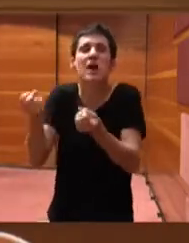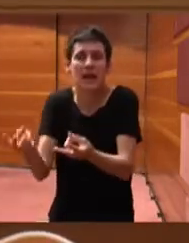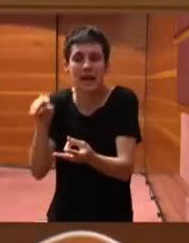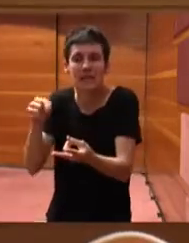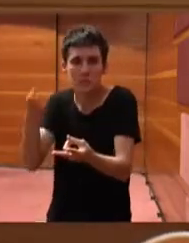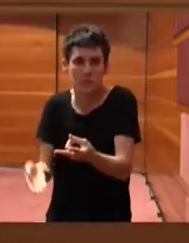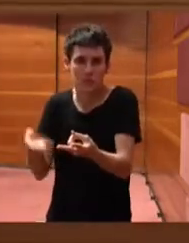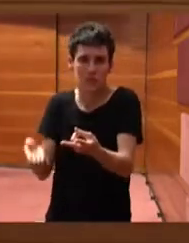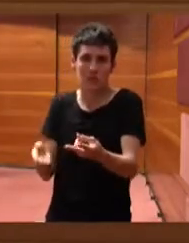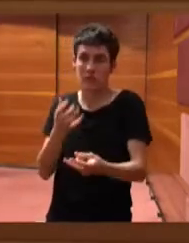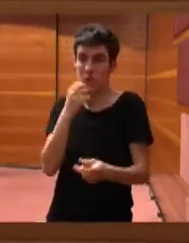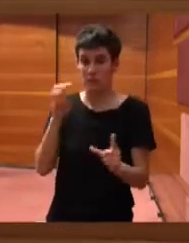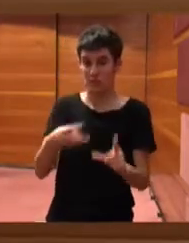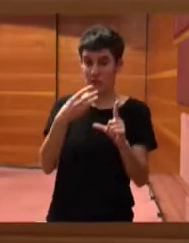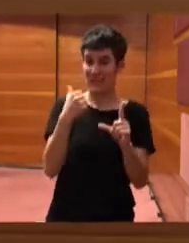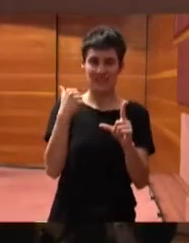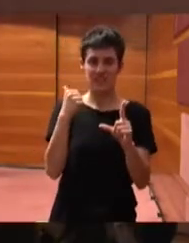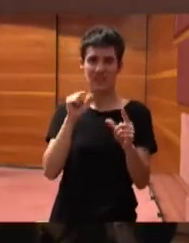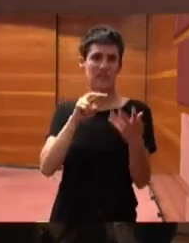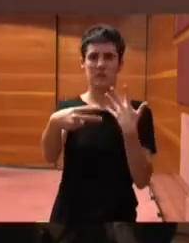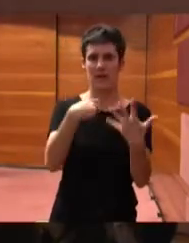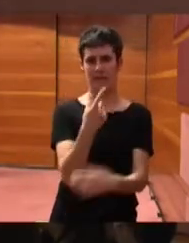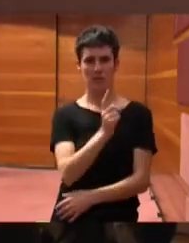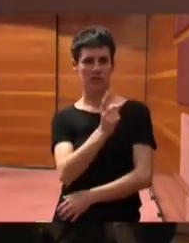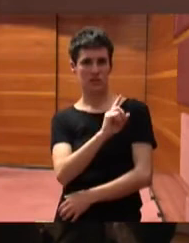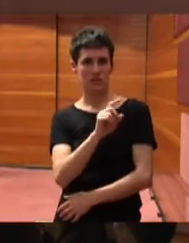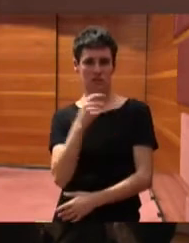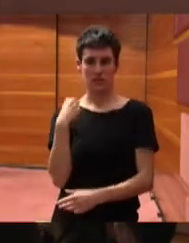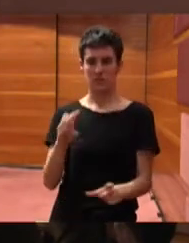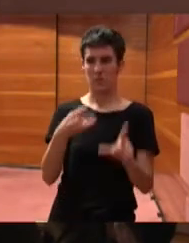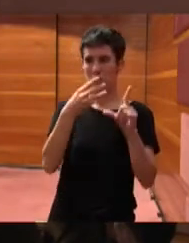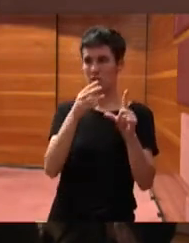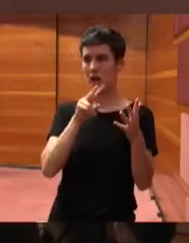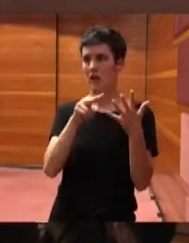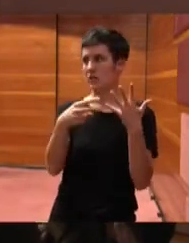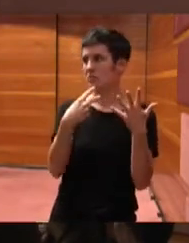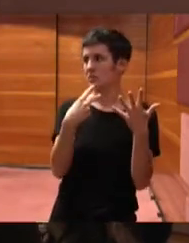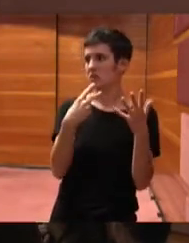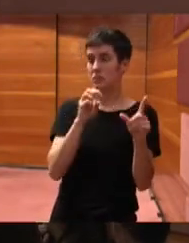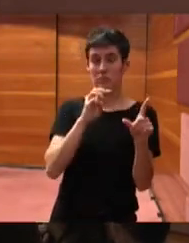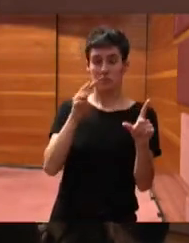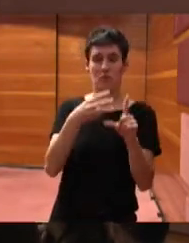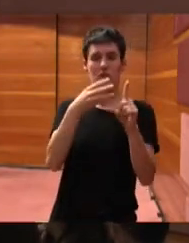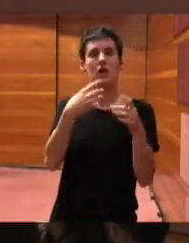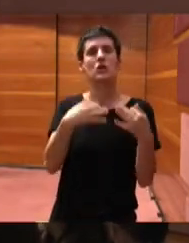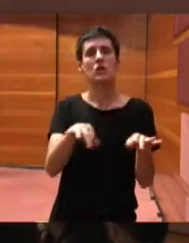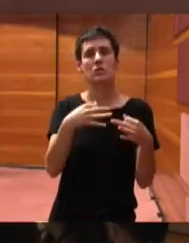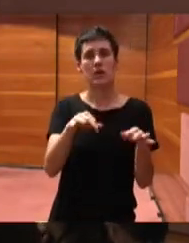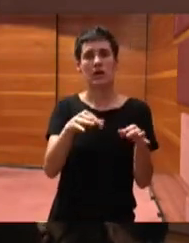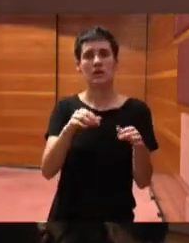ejemplo, este portal no es un portal de transparencia. Es el portal normal de Diputación de